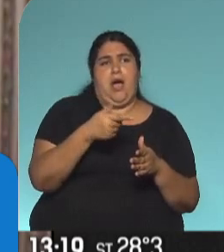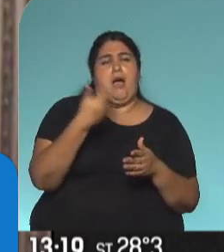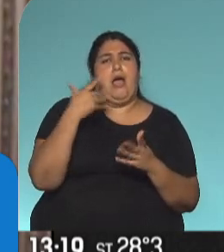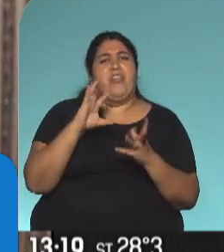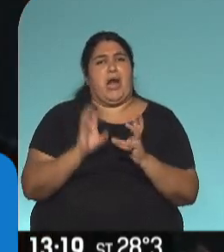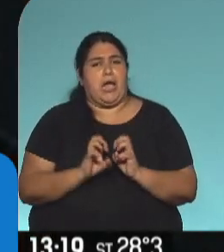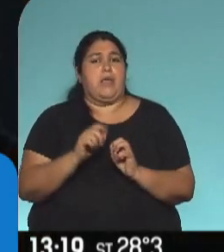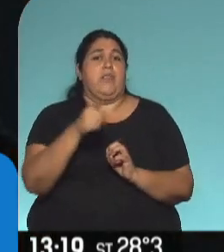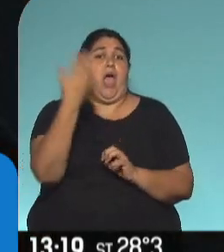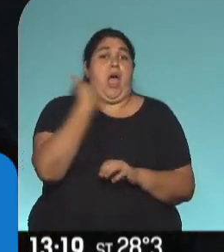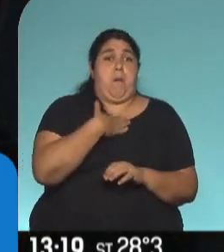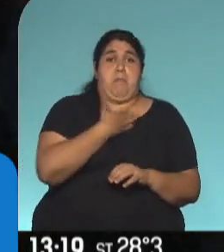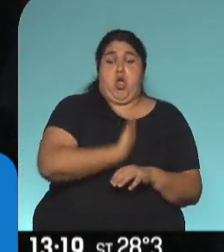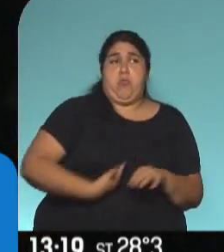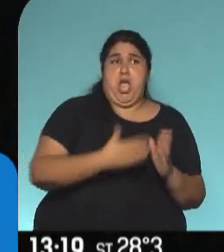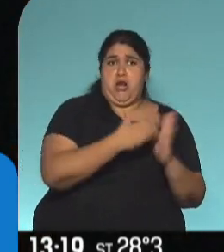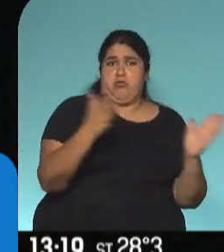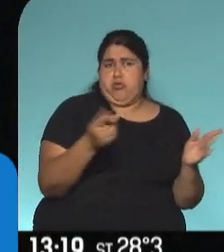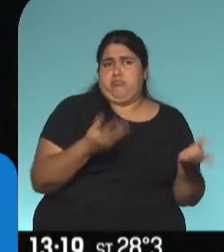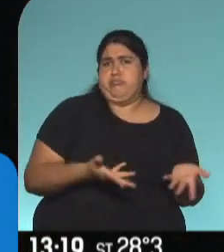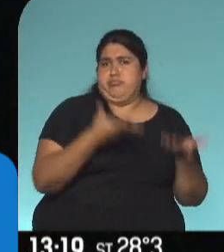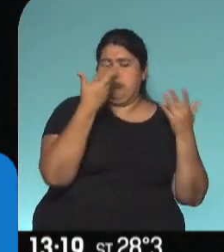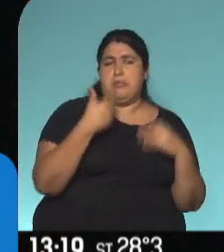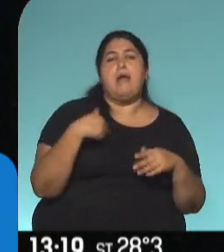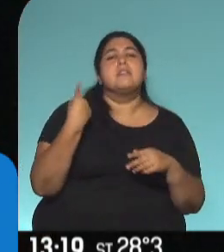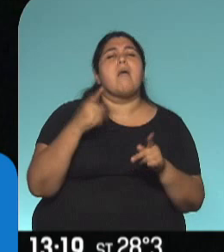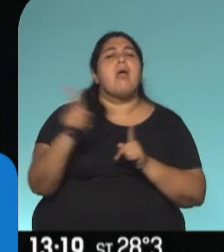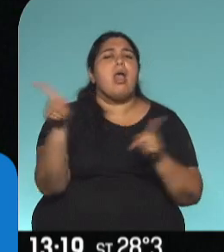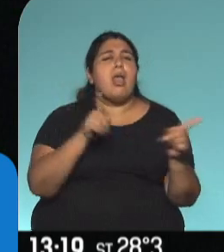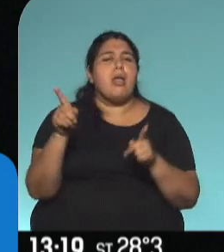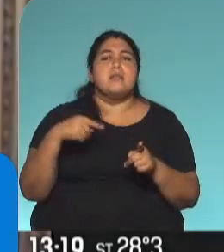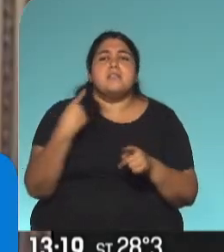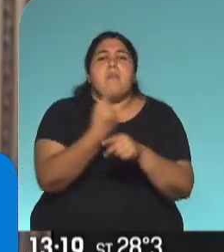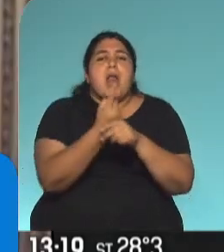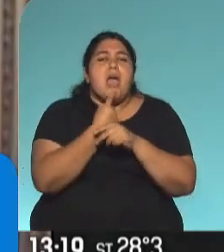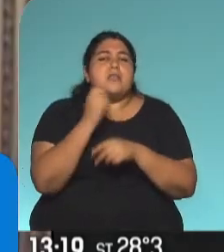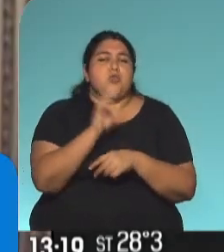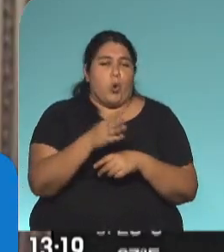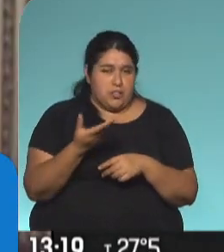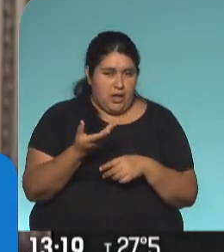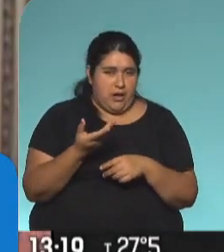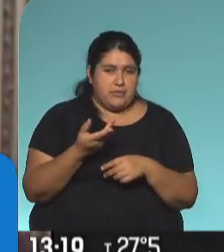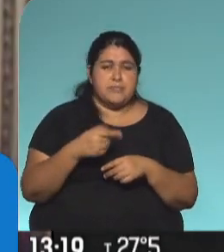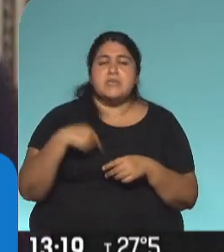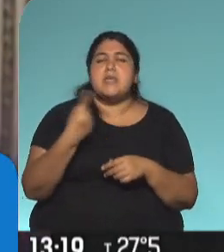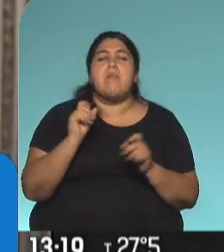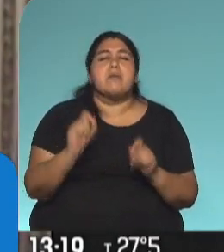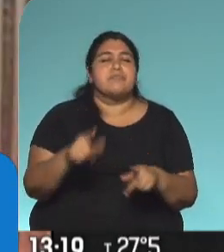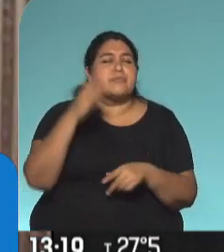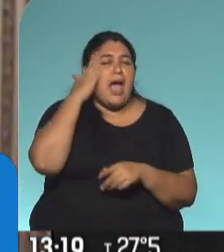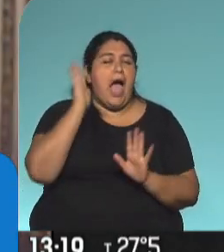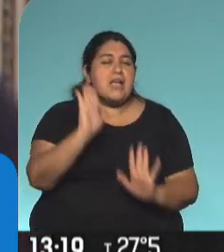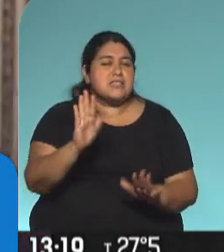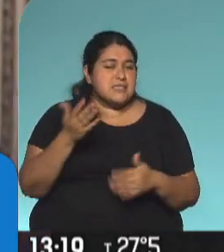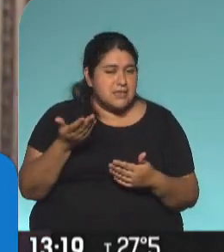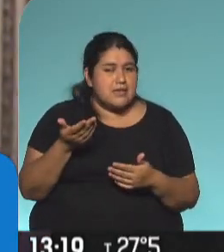mi gobierno. Bueno, que cuando no tienen de qué acusar a alguien, tienen que insultarlo, ¿no? Ya es un argumento ad hominem, no pueden